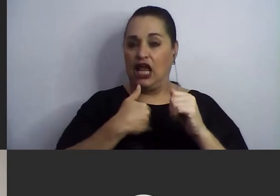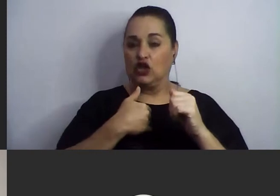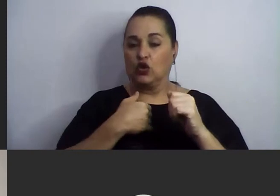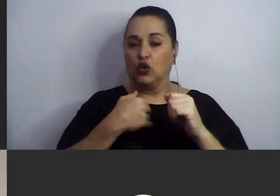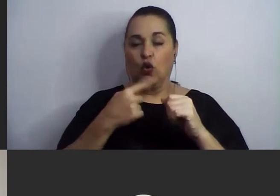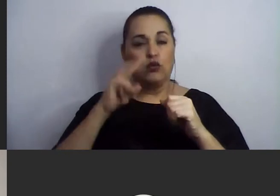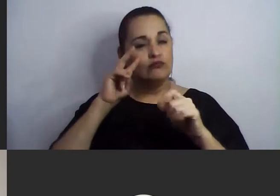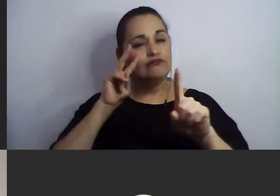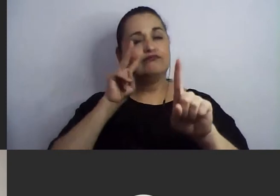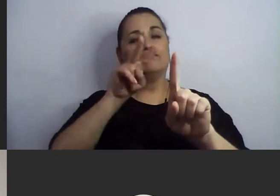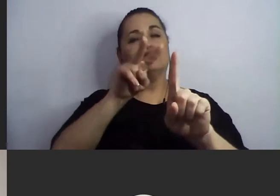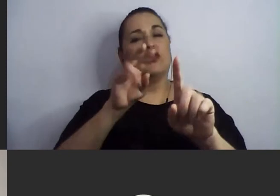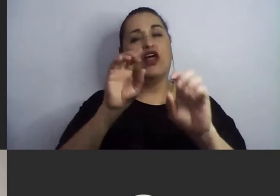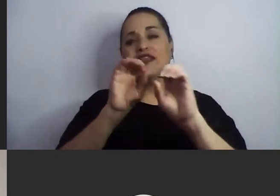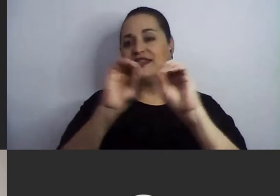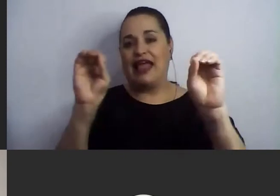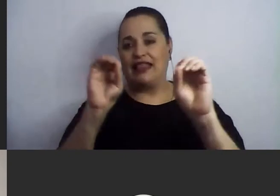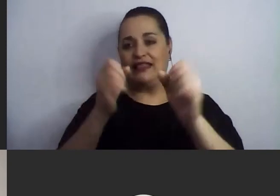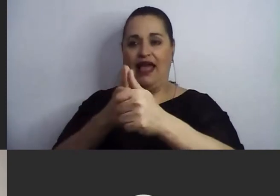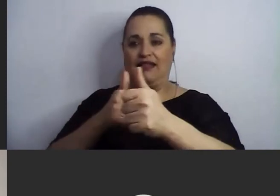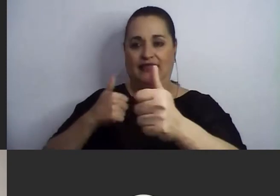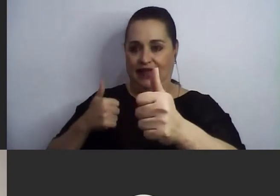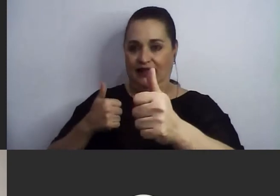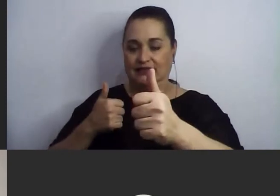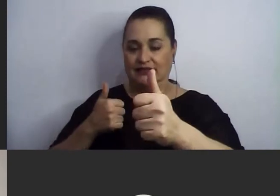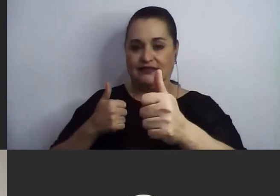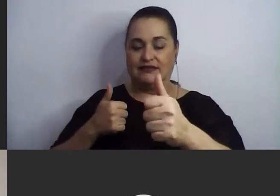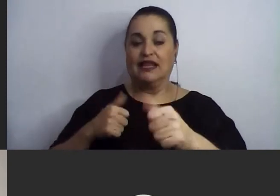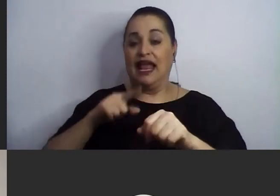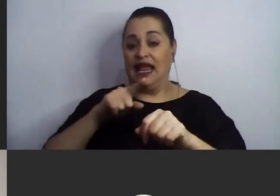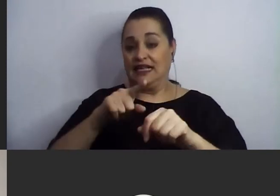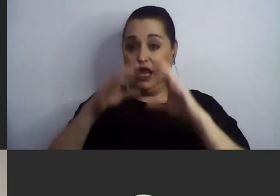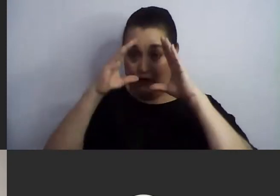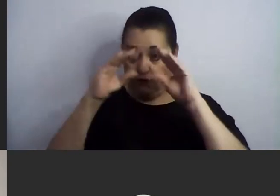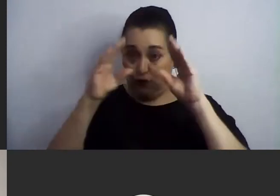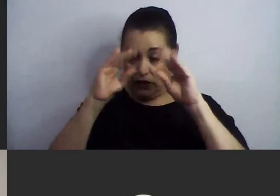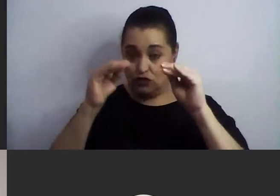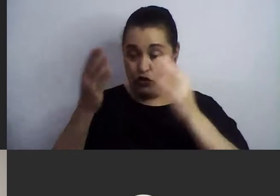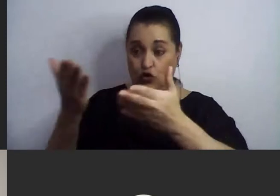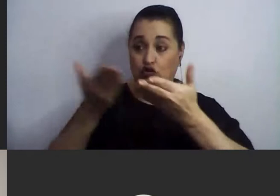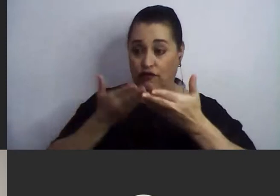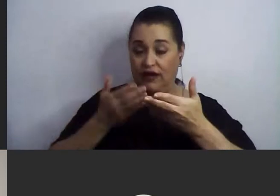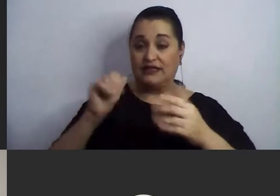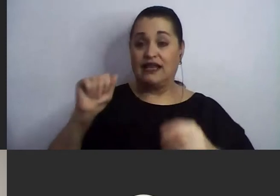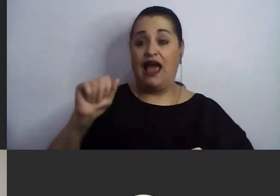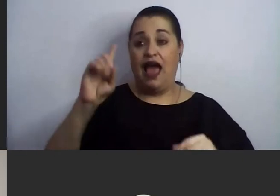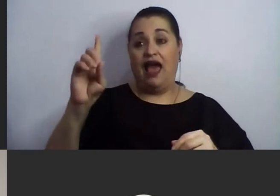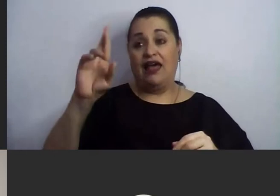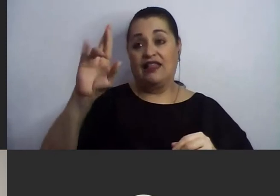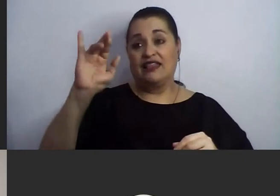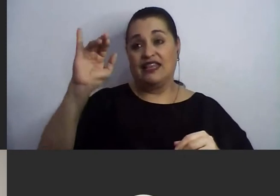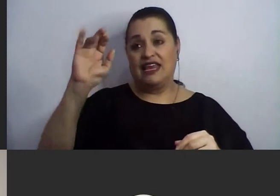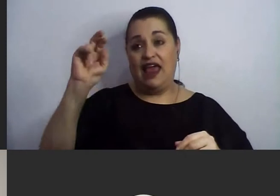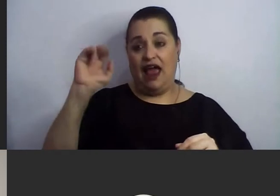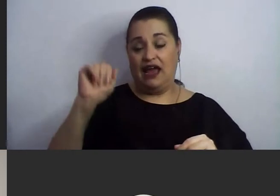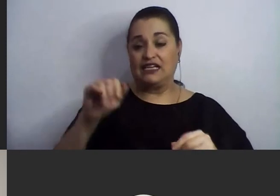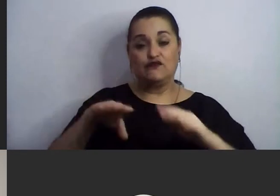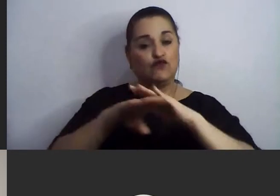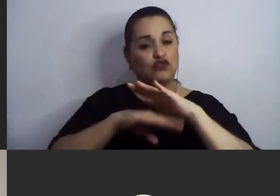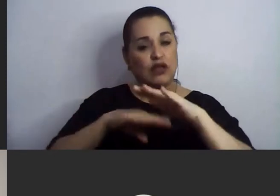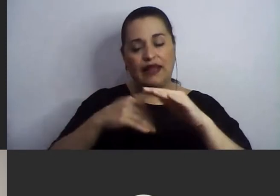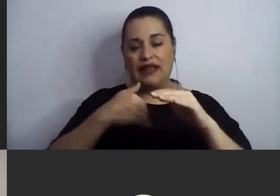norte verdad ese de no dejar nadie atrás y ahí que que esta información que nos ofrece don Adrián es fundamental para tener